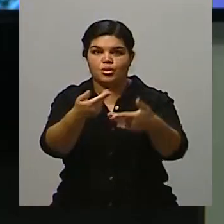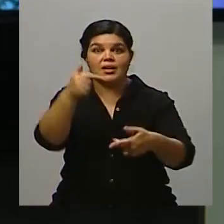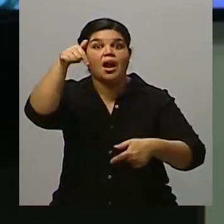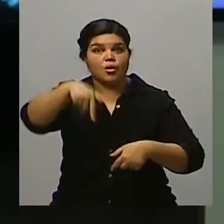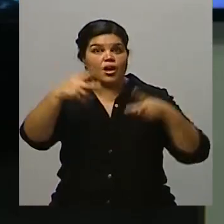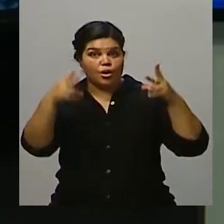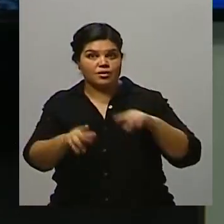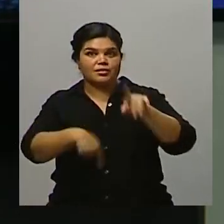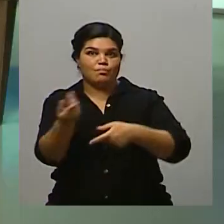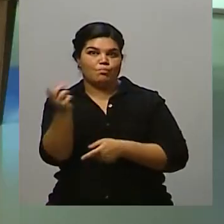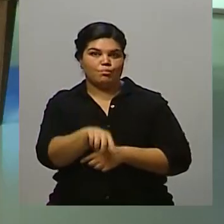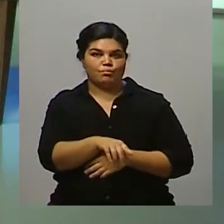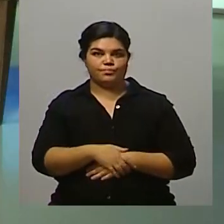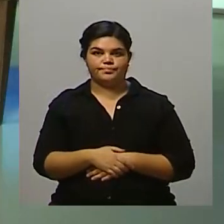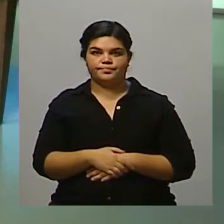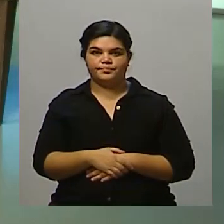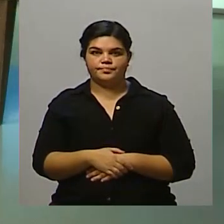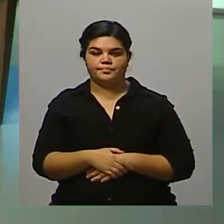enseguida regresamos.